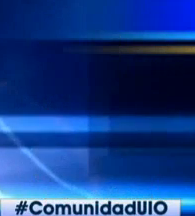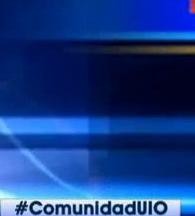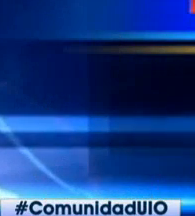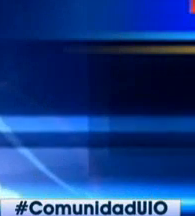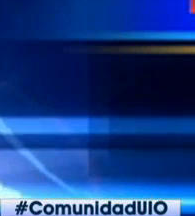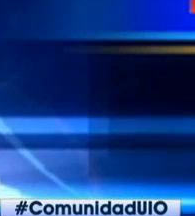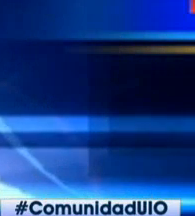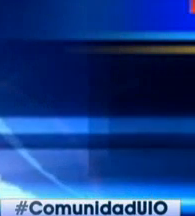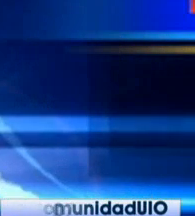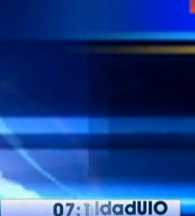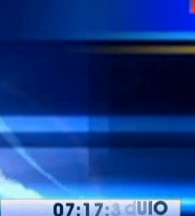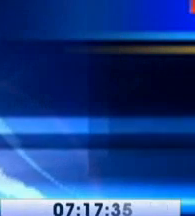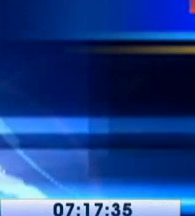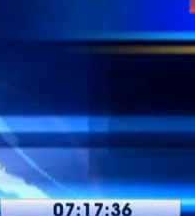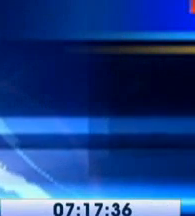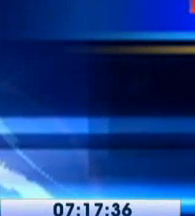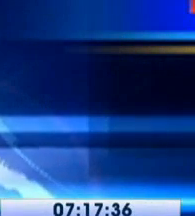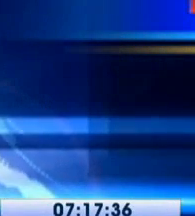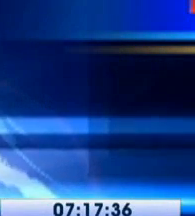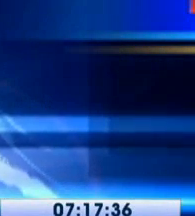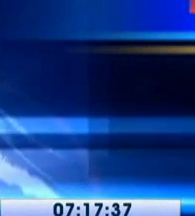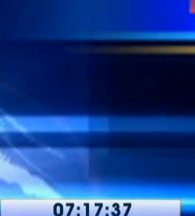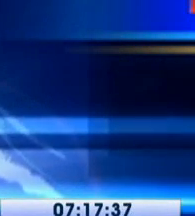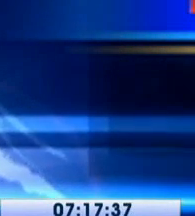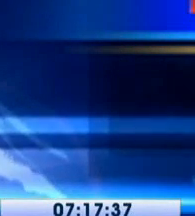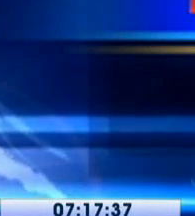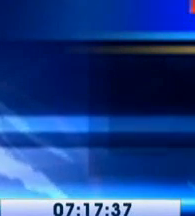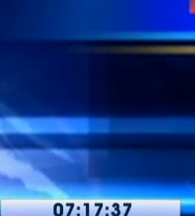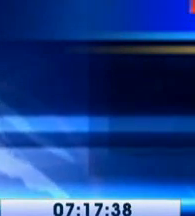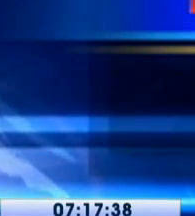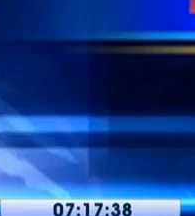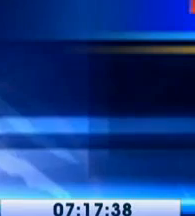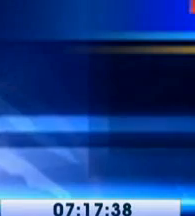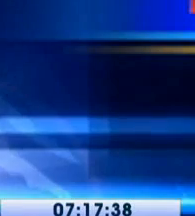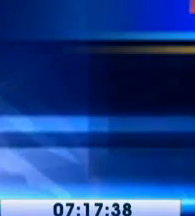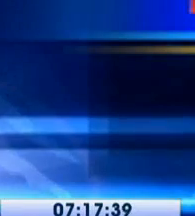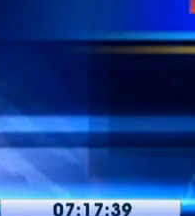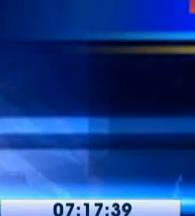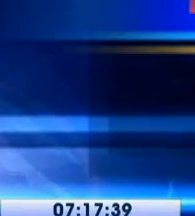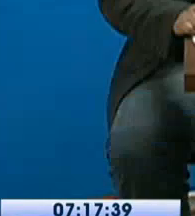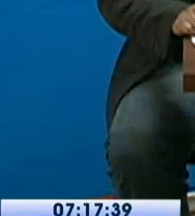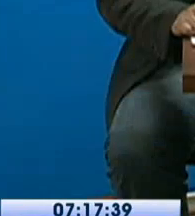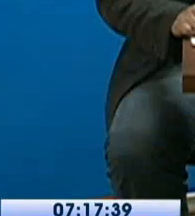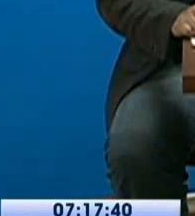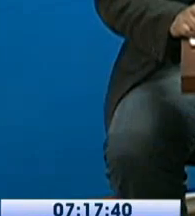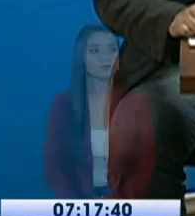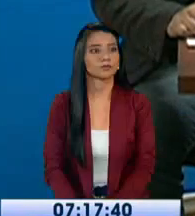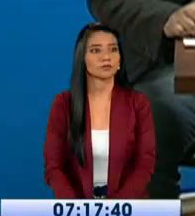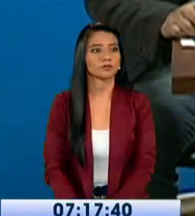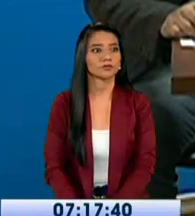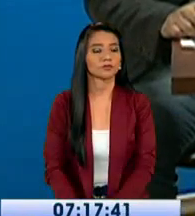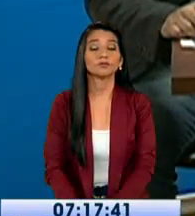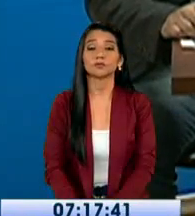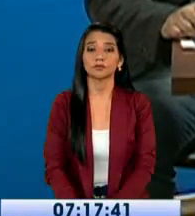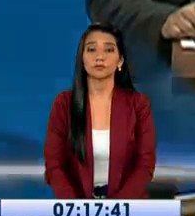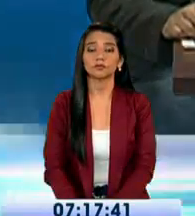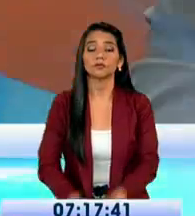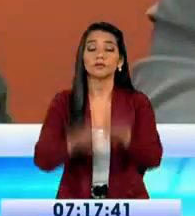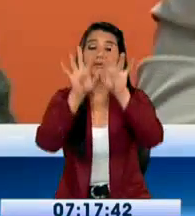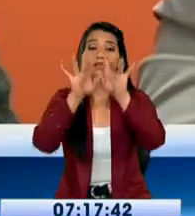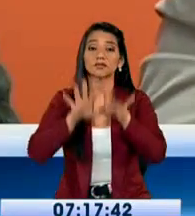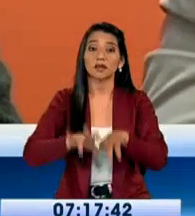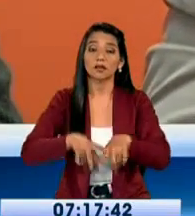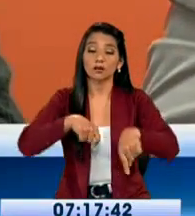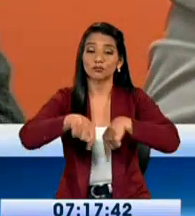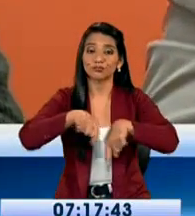siniestros, 179 fallecidos y 8.655 heridos. Buenas noticias según Darío Tapia. Hemos